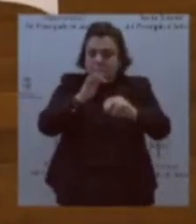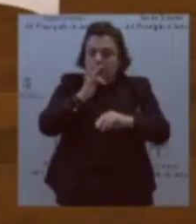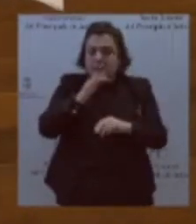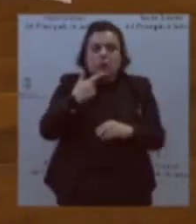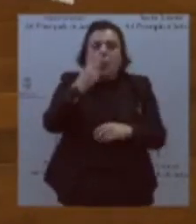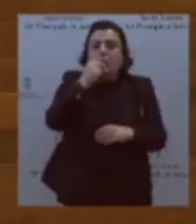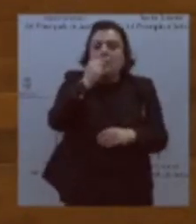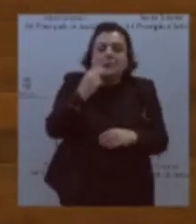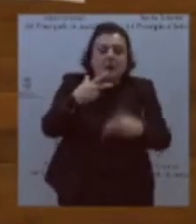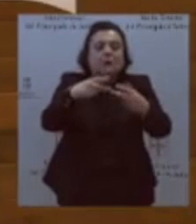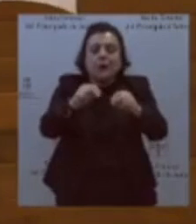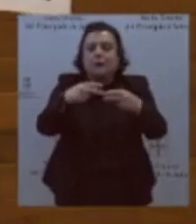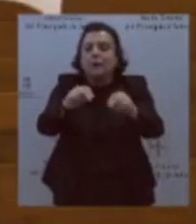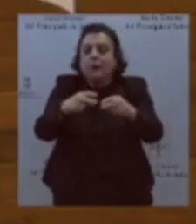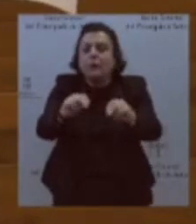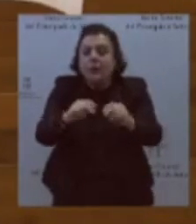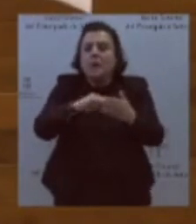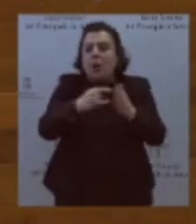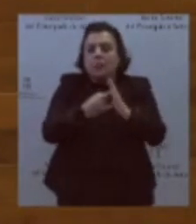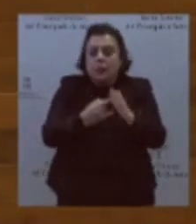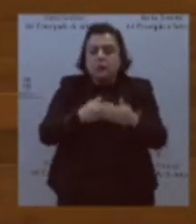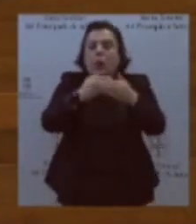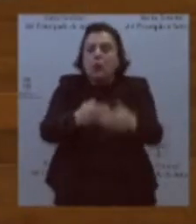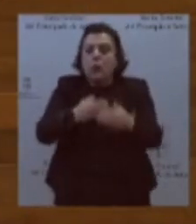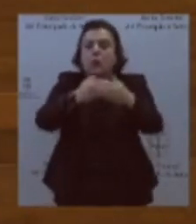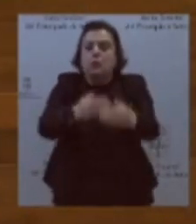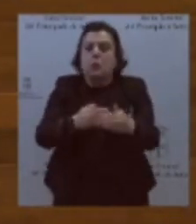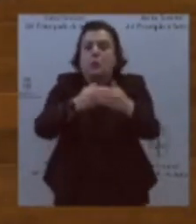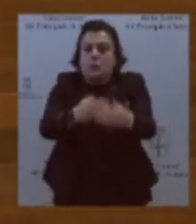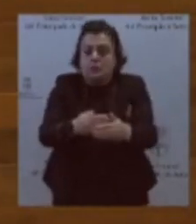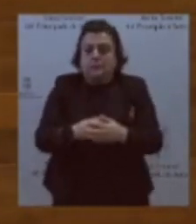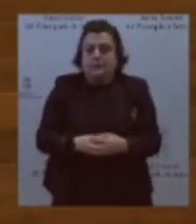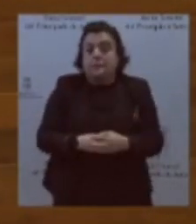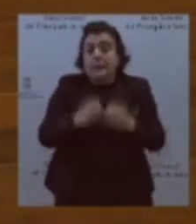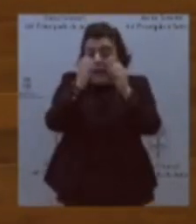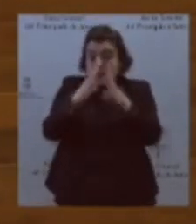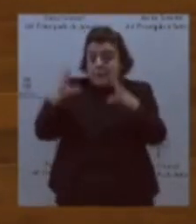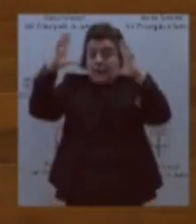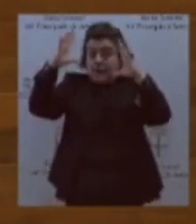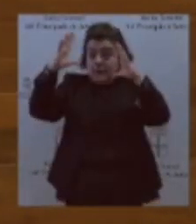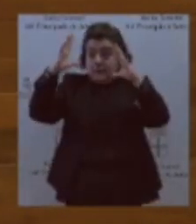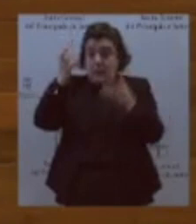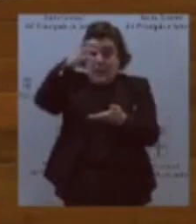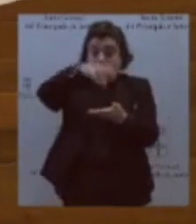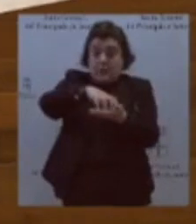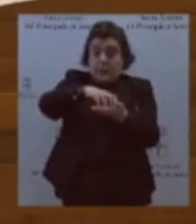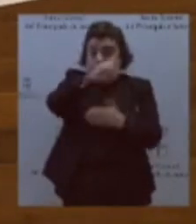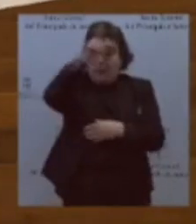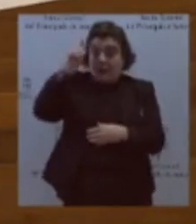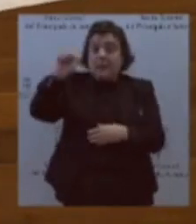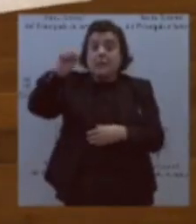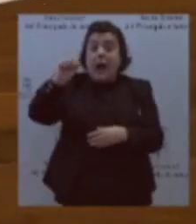fuese continuamente pospuesto. Imagínense que la estación de Atocha, en Madrid, después de estar